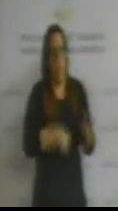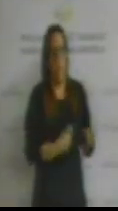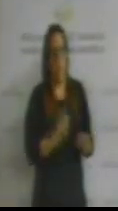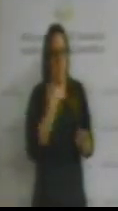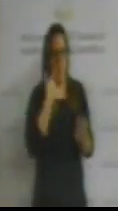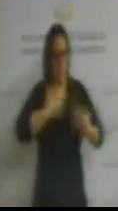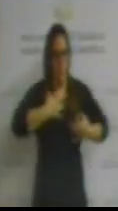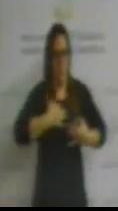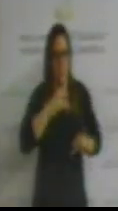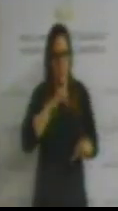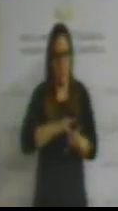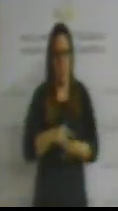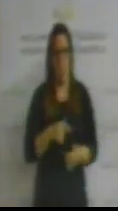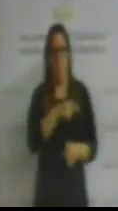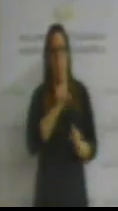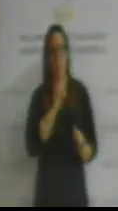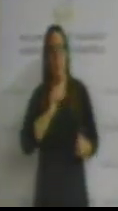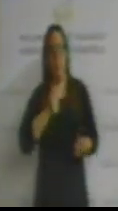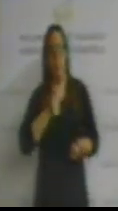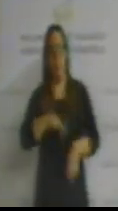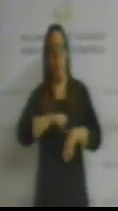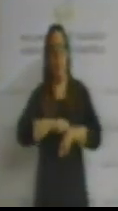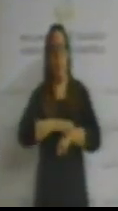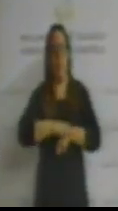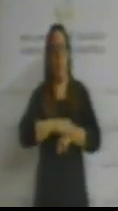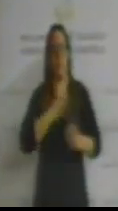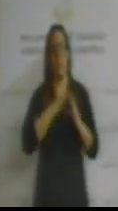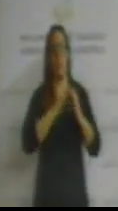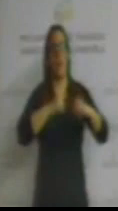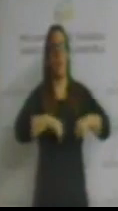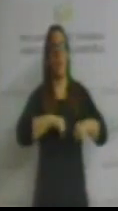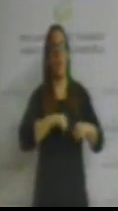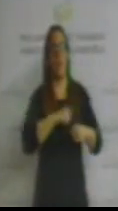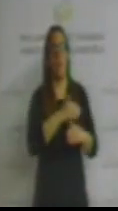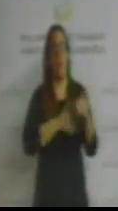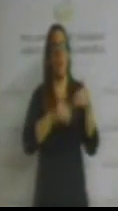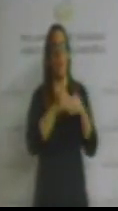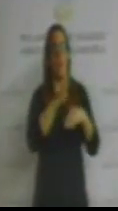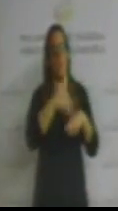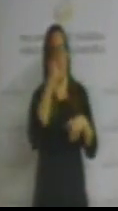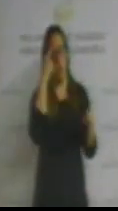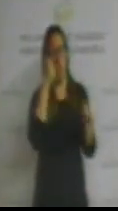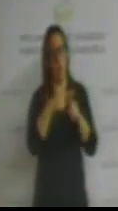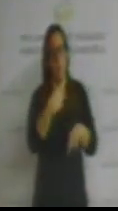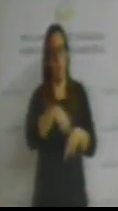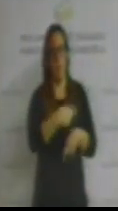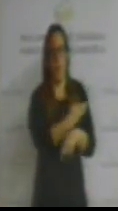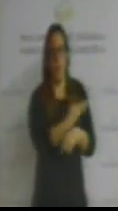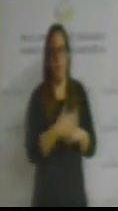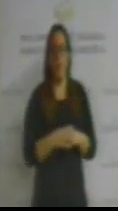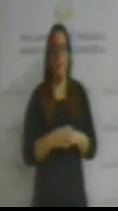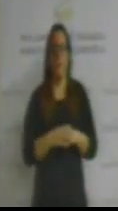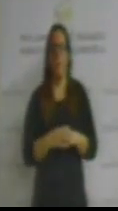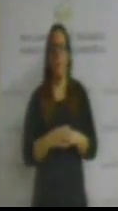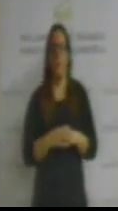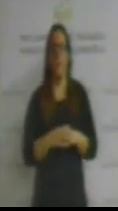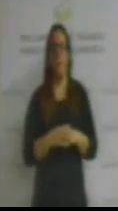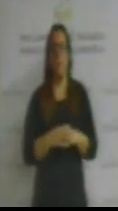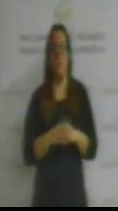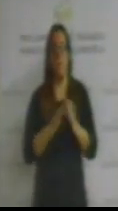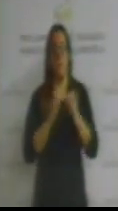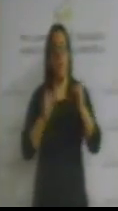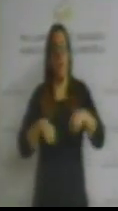Usted comenzó la legislatura con un acuerdo con EH Bildu para ser presidenta de esta comunidad. Un acuerdo en el que usted,